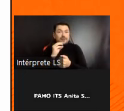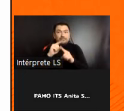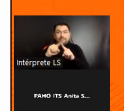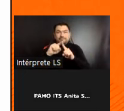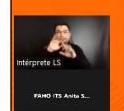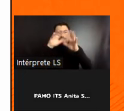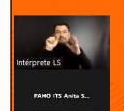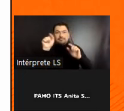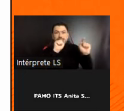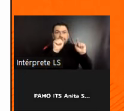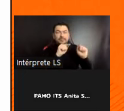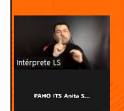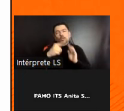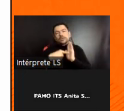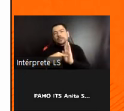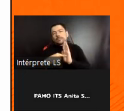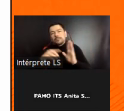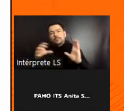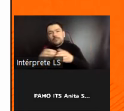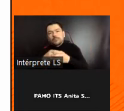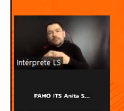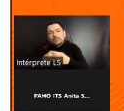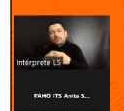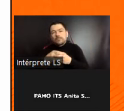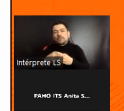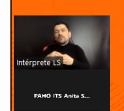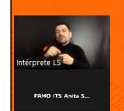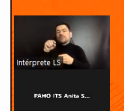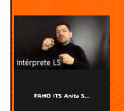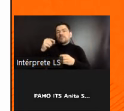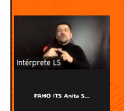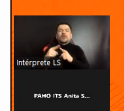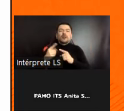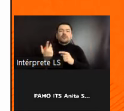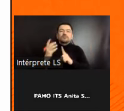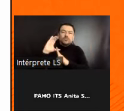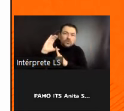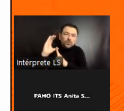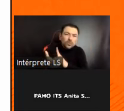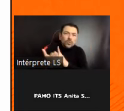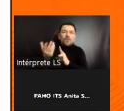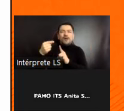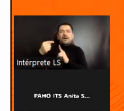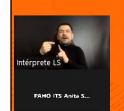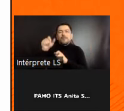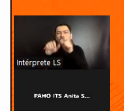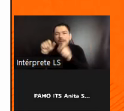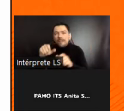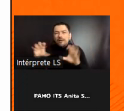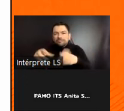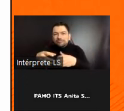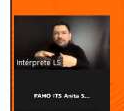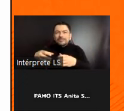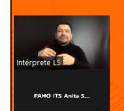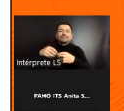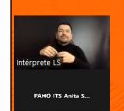valores culturales del personalismo, el difamalismo, las palabras de aguantar, todo esto se puede apalancar